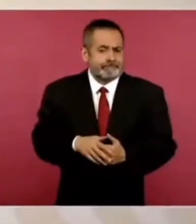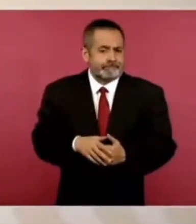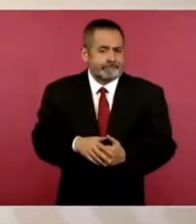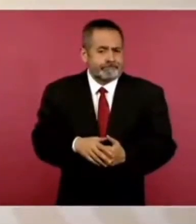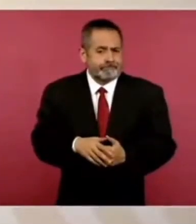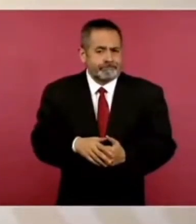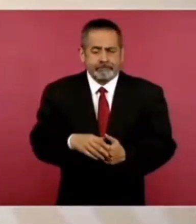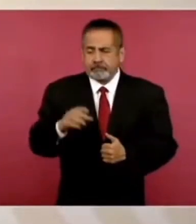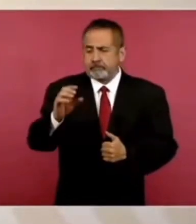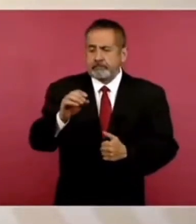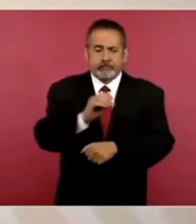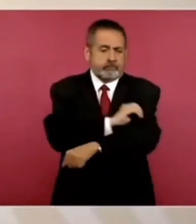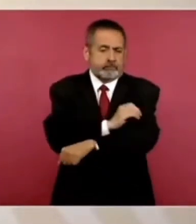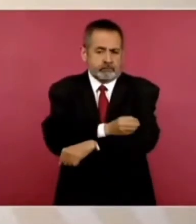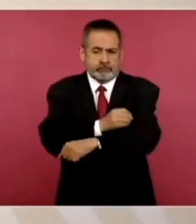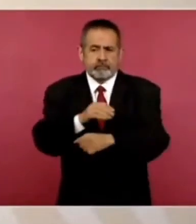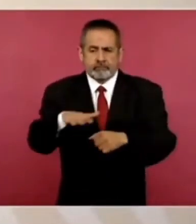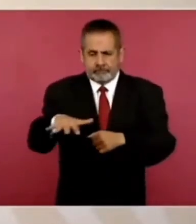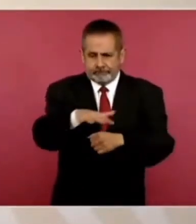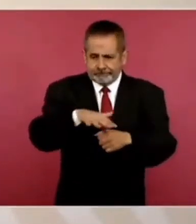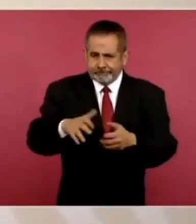en Obregón.